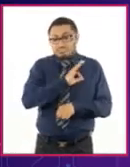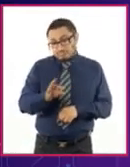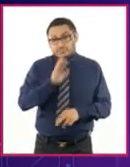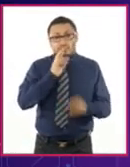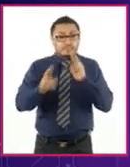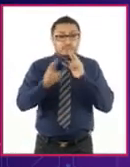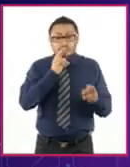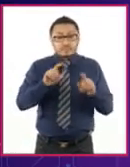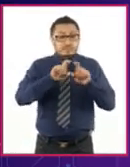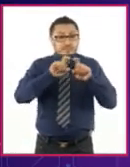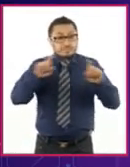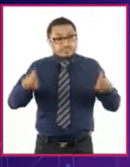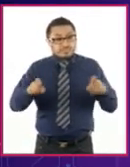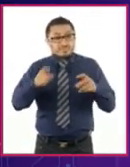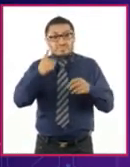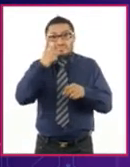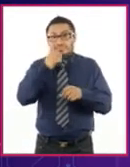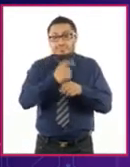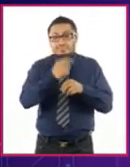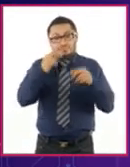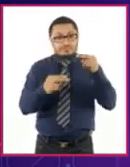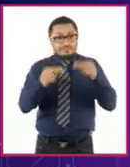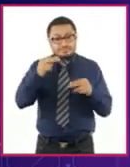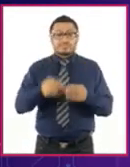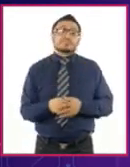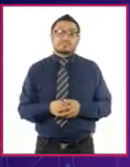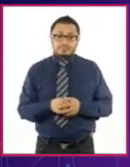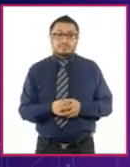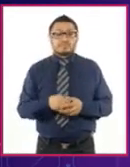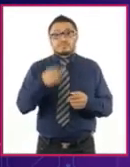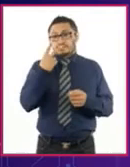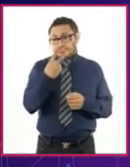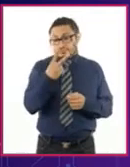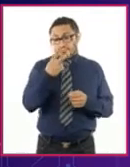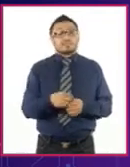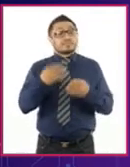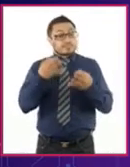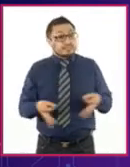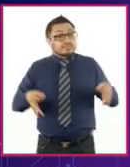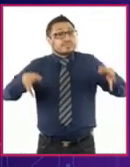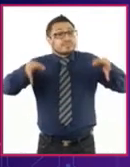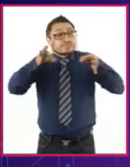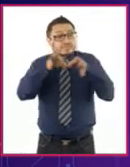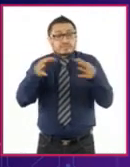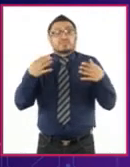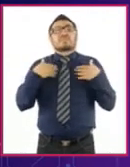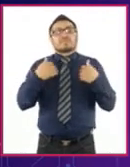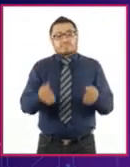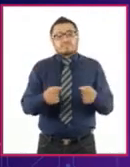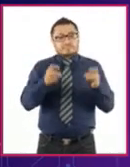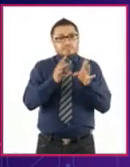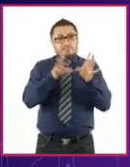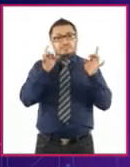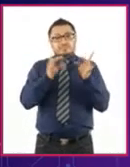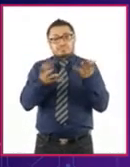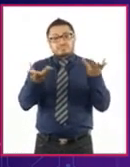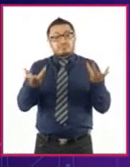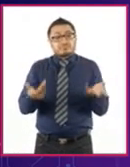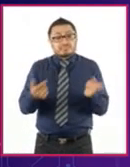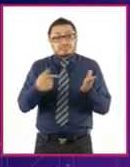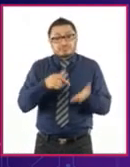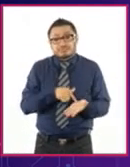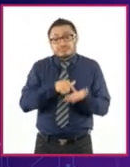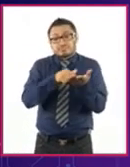mediante ecuaciones de primer grado. 2. Es importante comprender la situación que se plantea